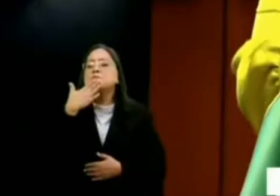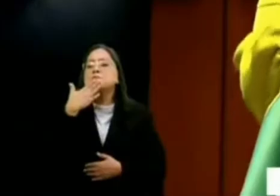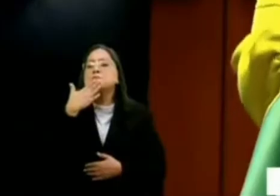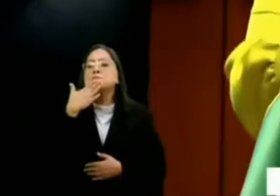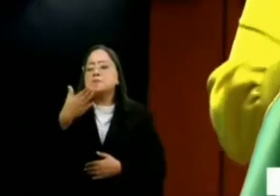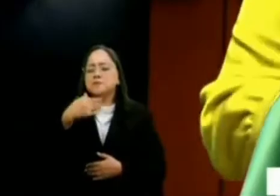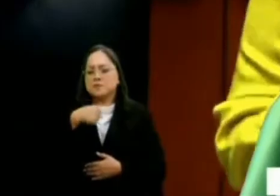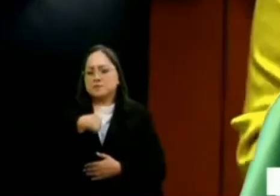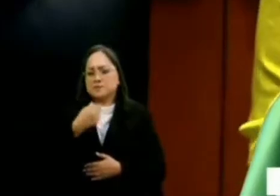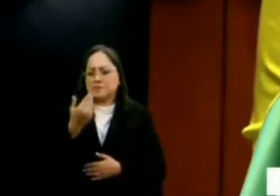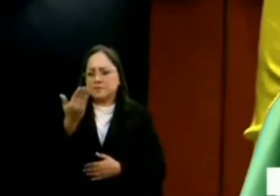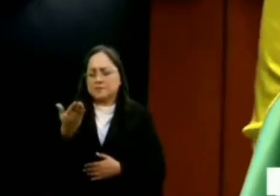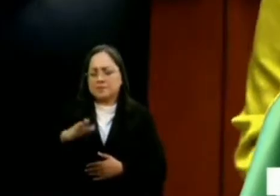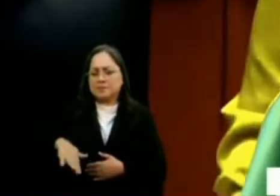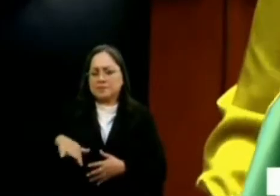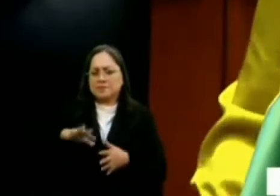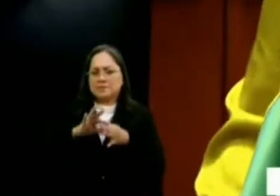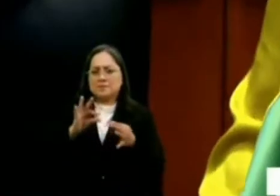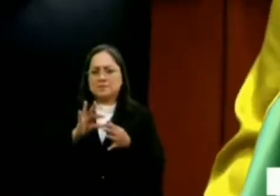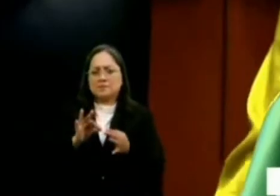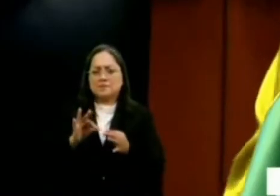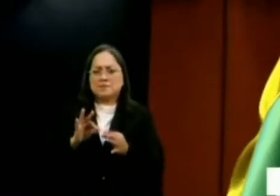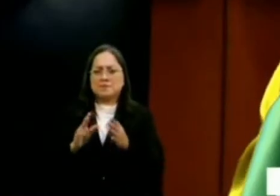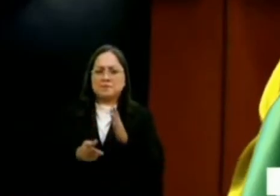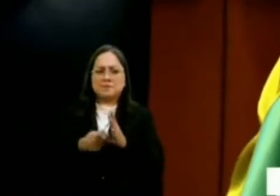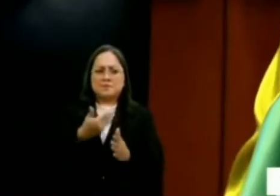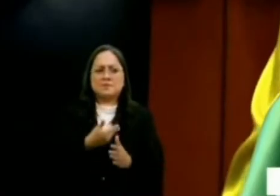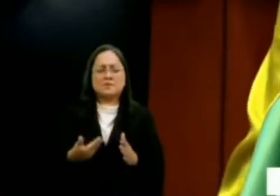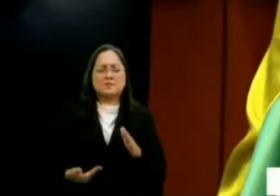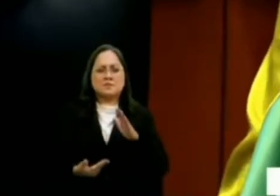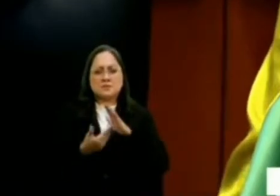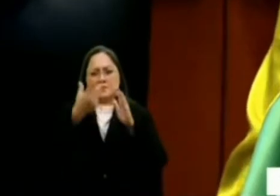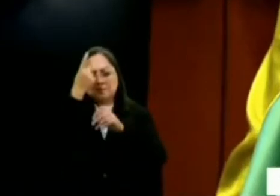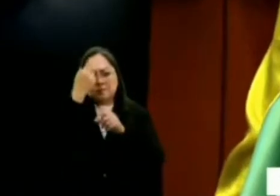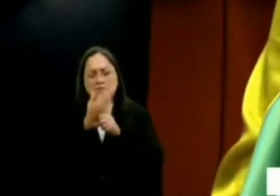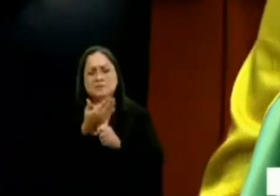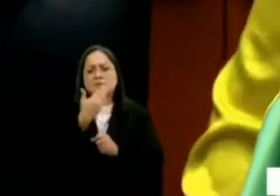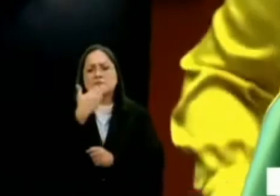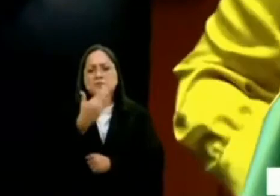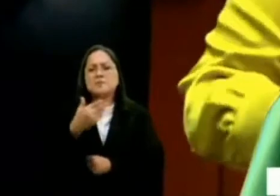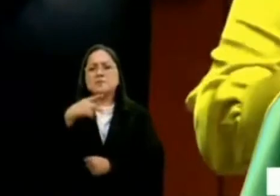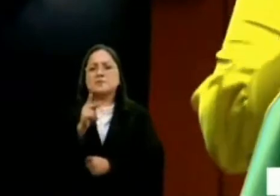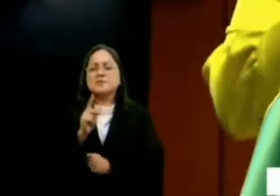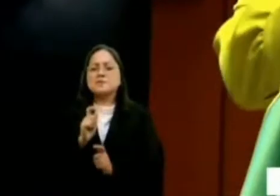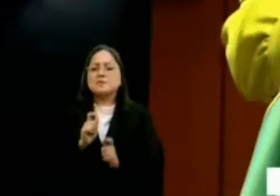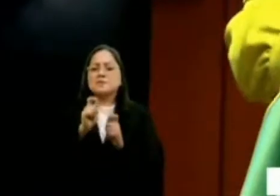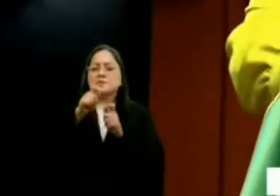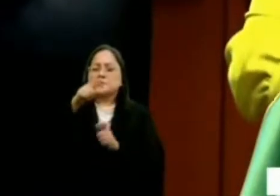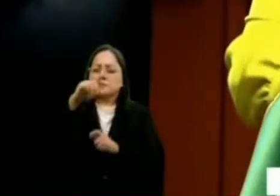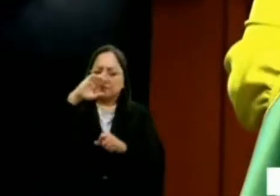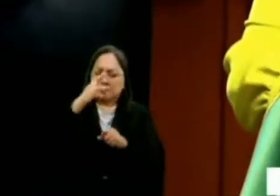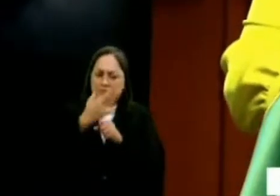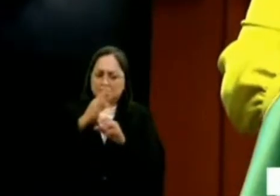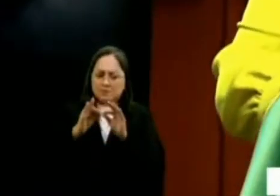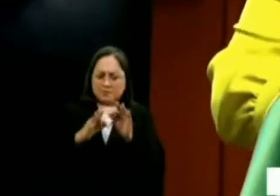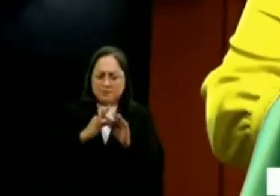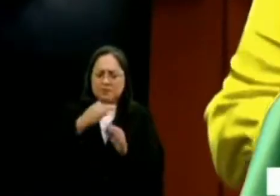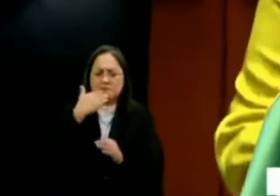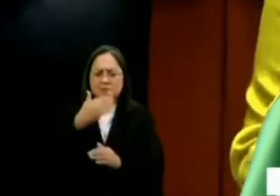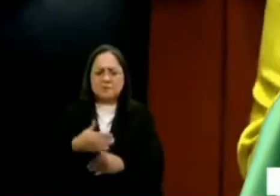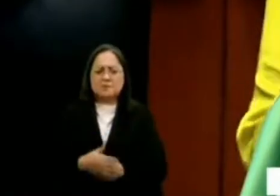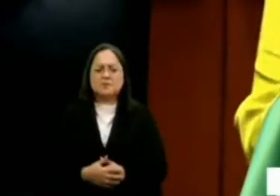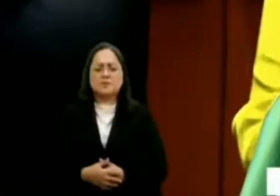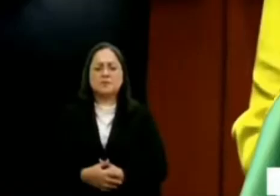Ciudadano y quieren llevar así ha ocurrido, ¿eh? Quieren llevar a Gerardo Fernández Noroña, el presidente de la mesa